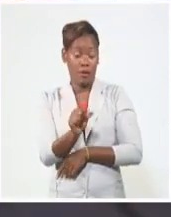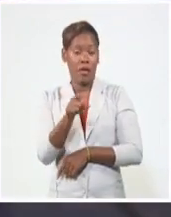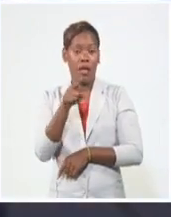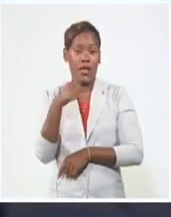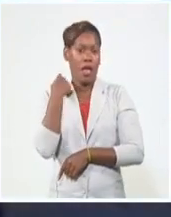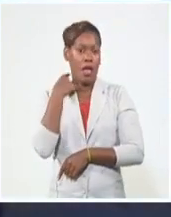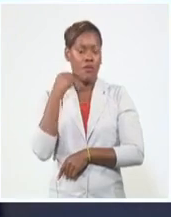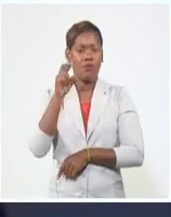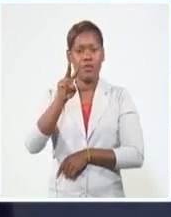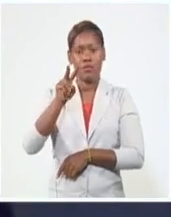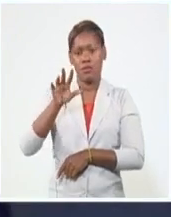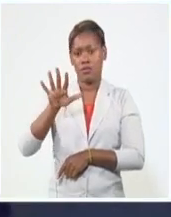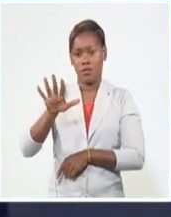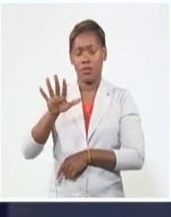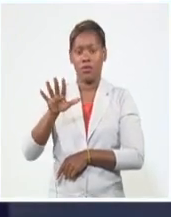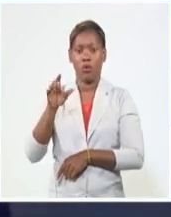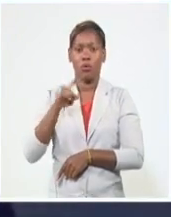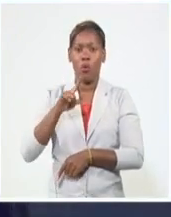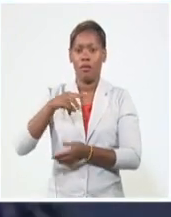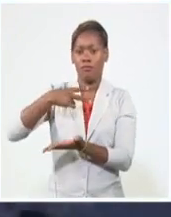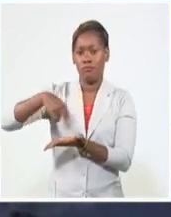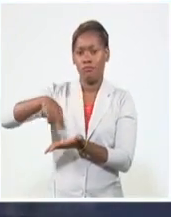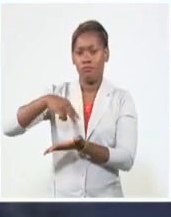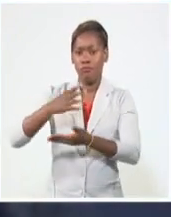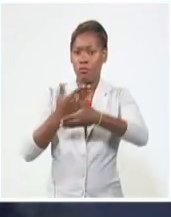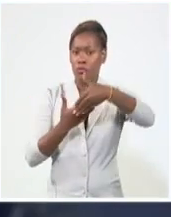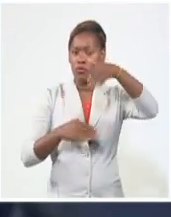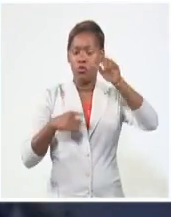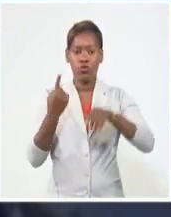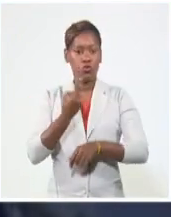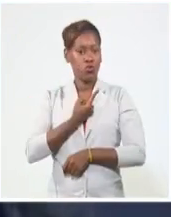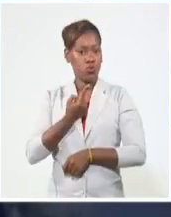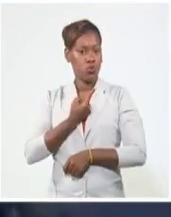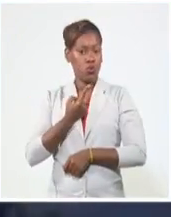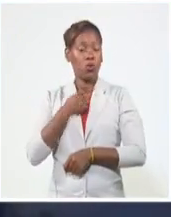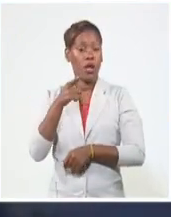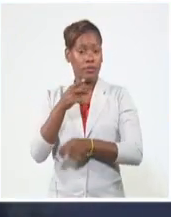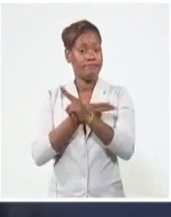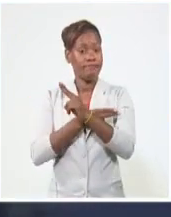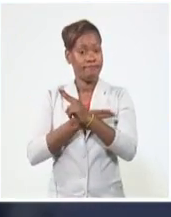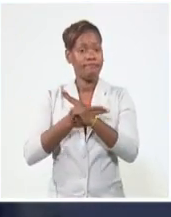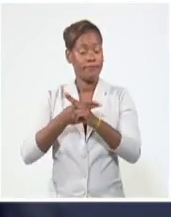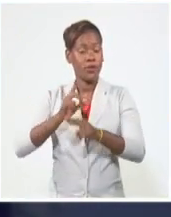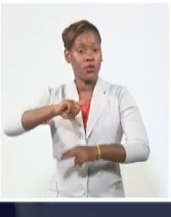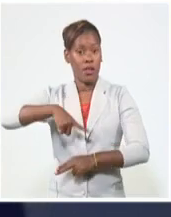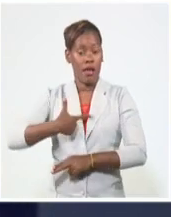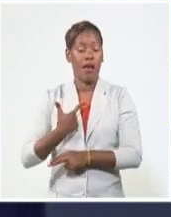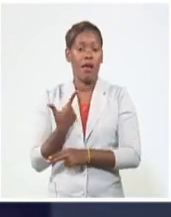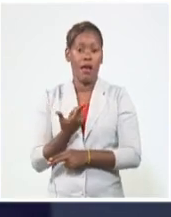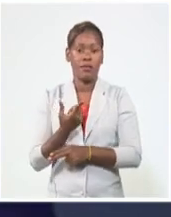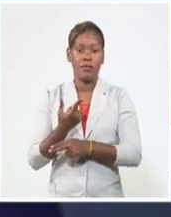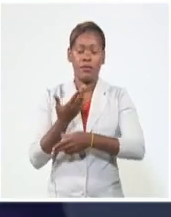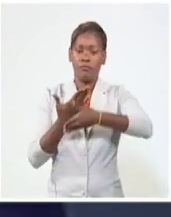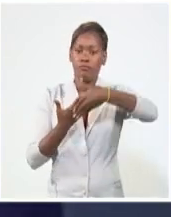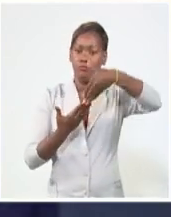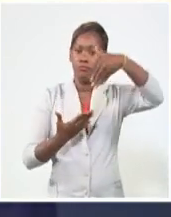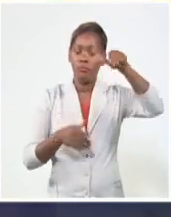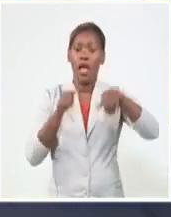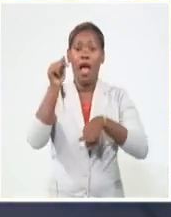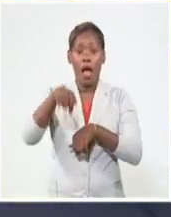años del Ballet Nacional de Cuba, experiencia que le sirvió en su rol al frente del Centro de Promoción de la Danza, donde germinan